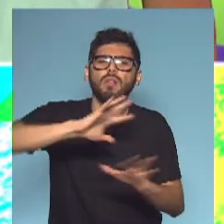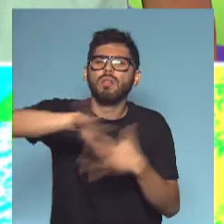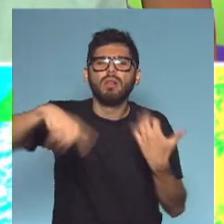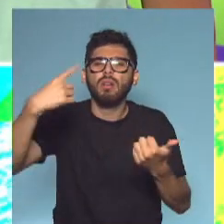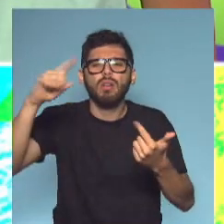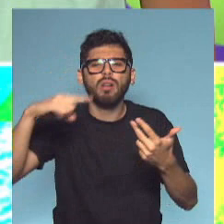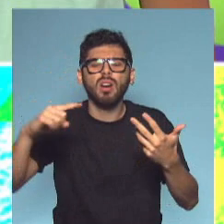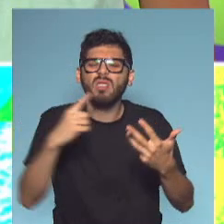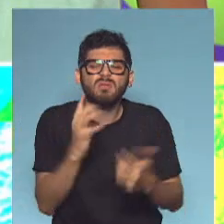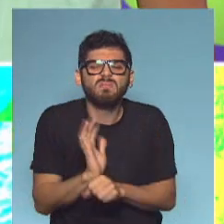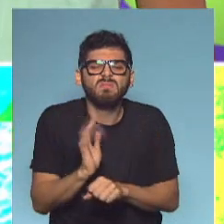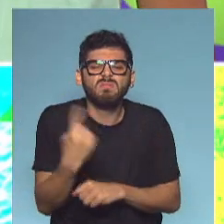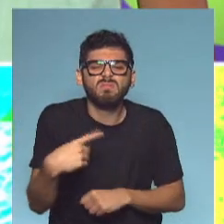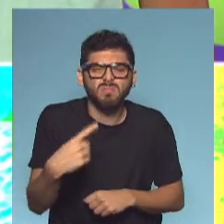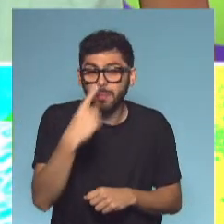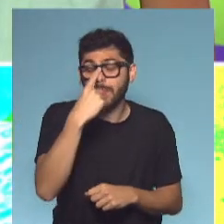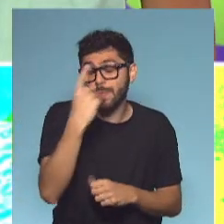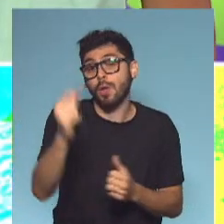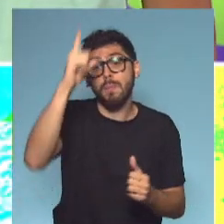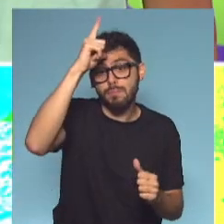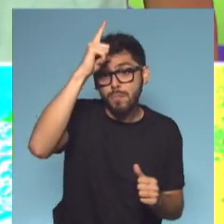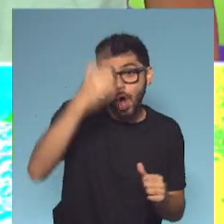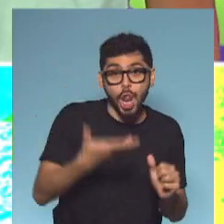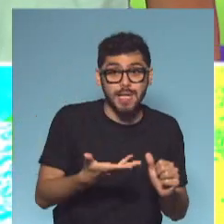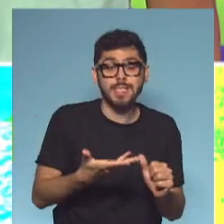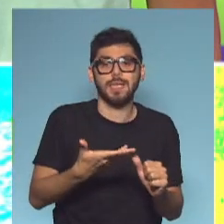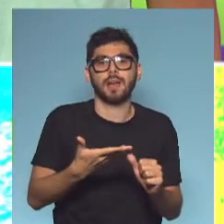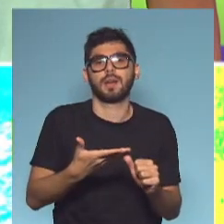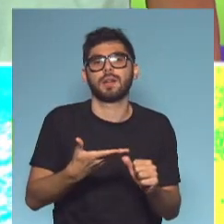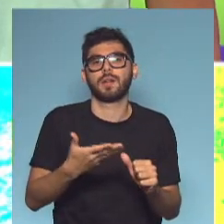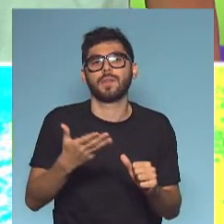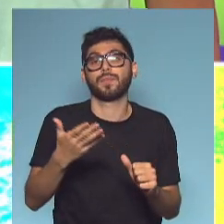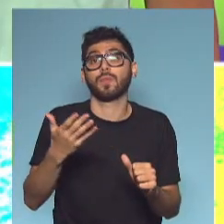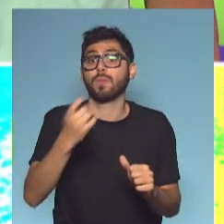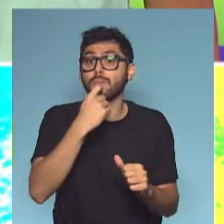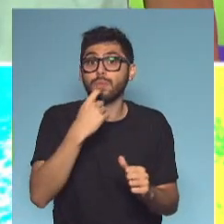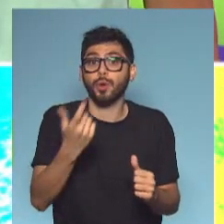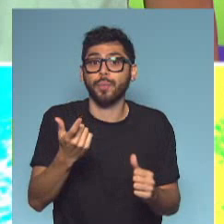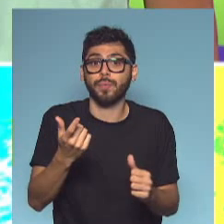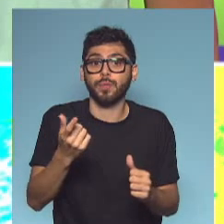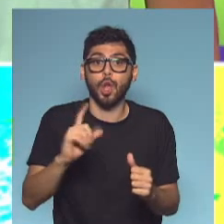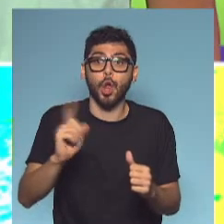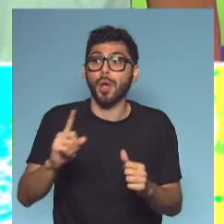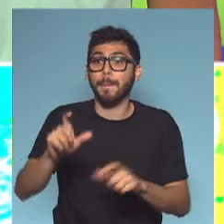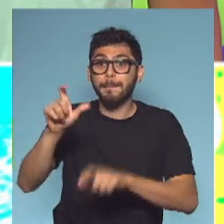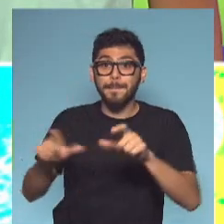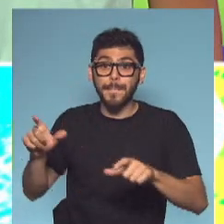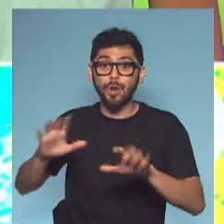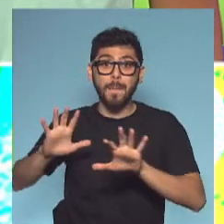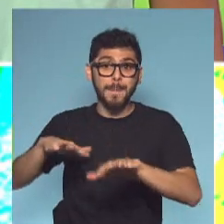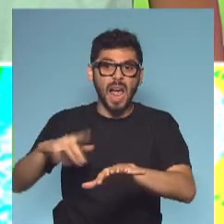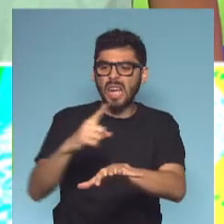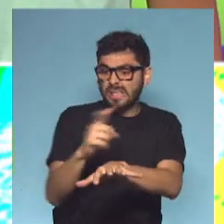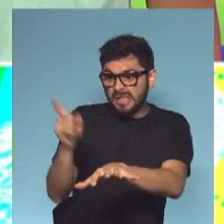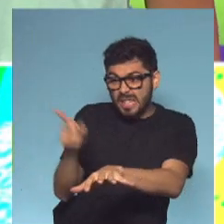Pues me refiero a, está la policía y también no hay que, o sea, no podemos decir que el 100% de la población que sale a marchar